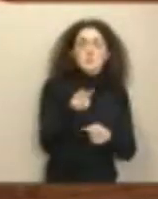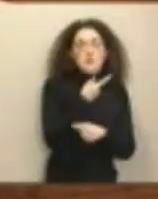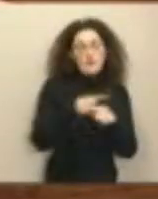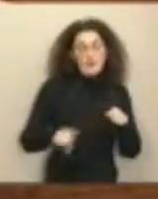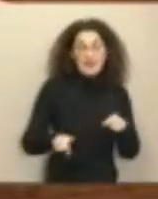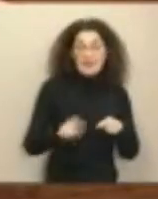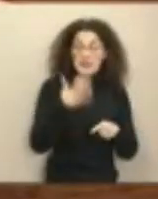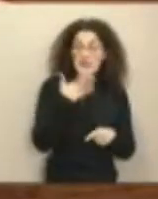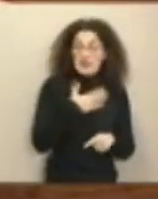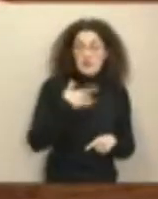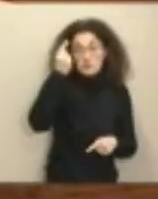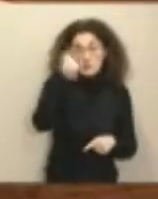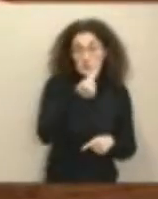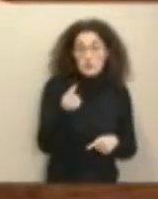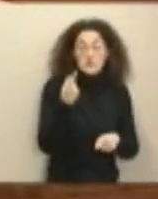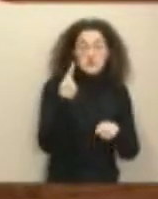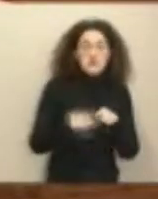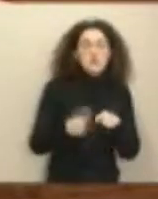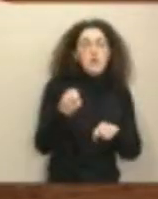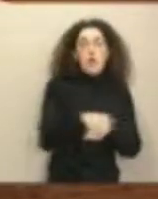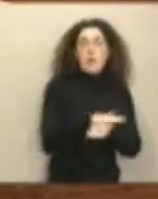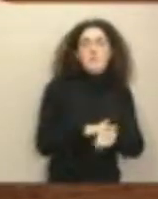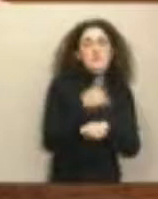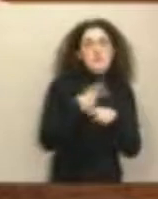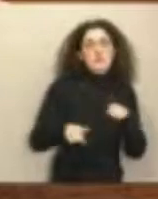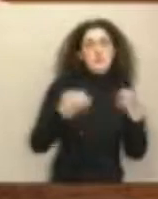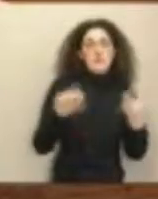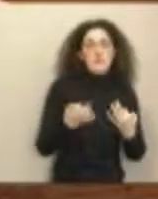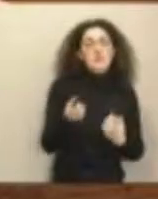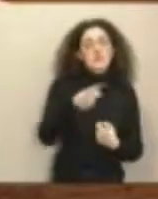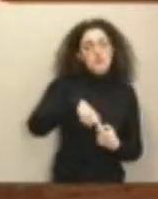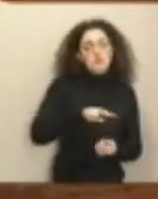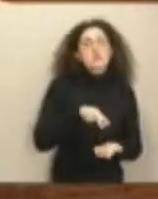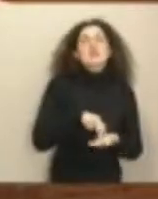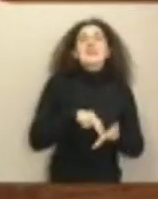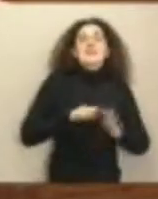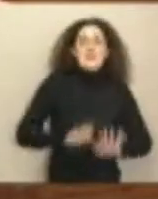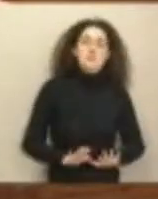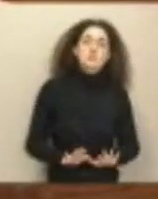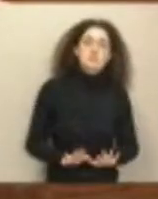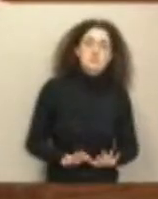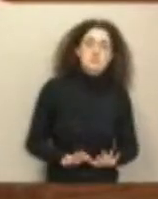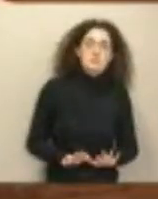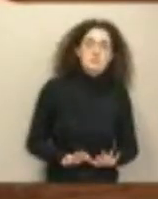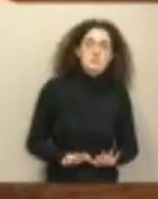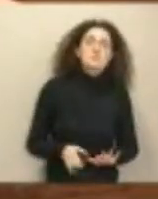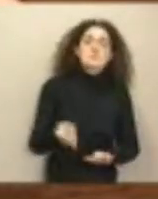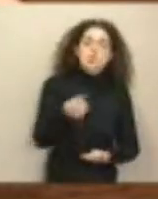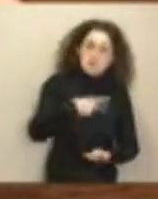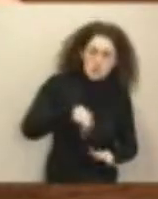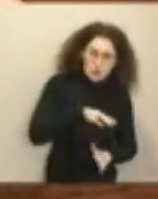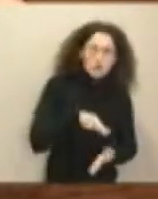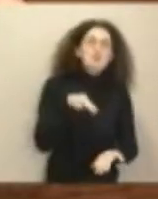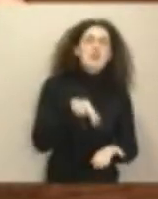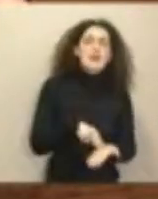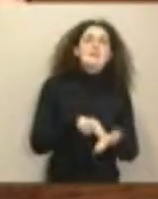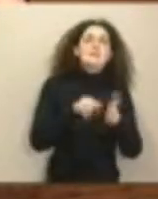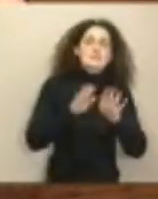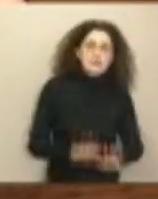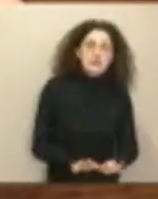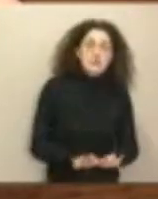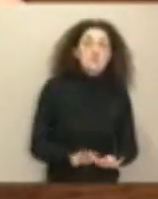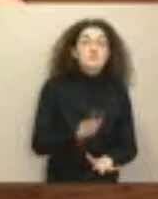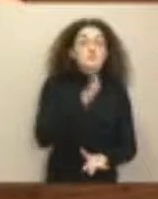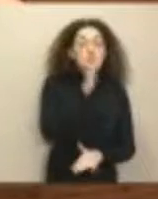presupuesto distinto hay que tener un gobierno distinto. Y ahí es donde nosotros estamos. Y ahí es donde nosotros estamos. Y